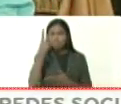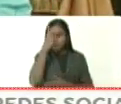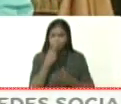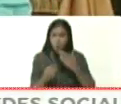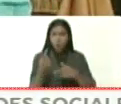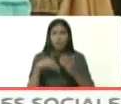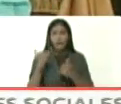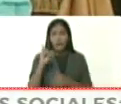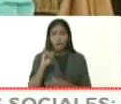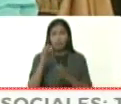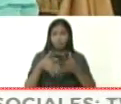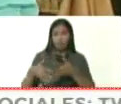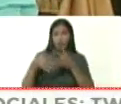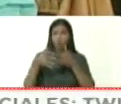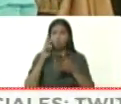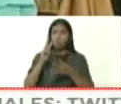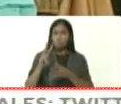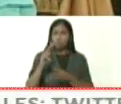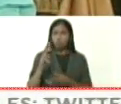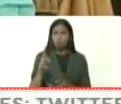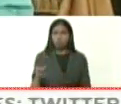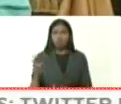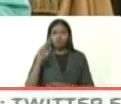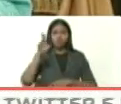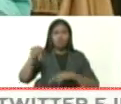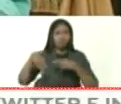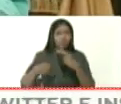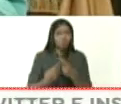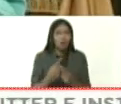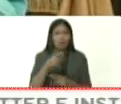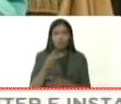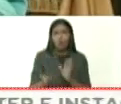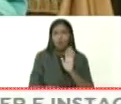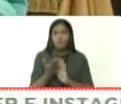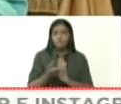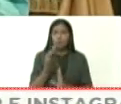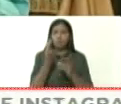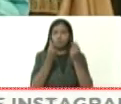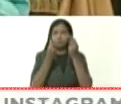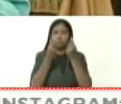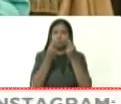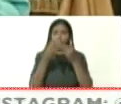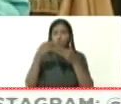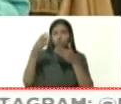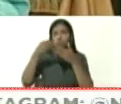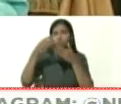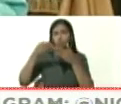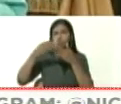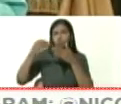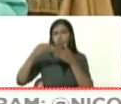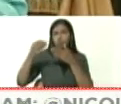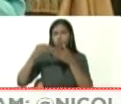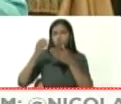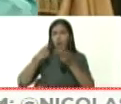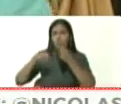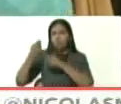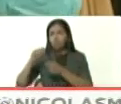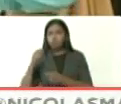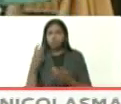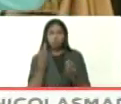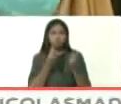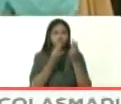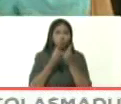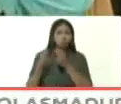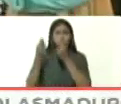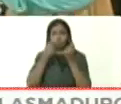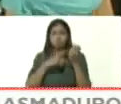Nunca, jamás, ni lo verán. A ellos lo que les importa es esto, business, business, business, los negocios, el dinero, el